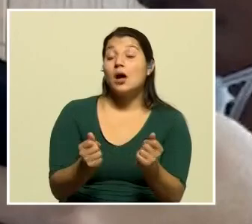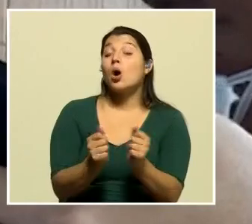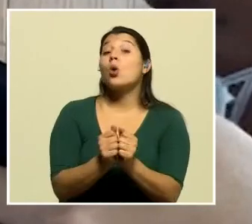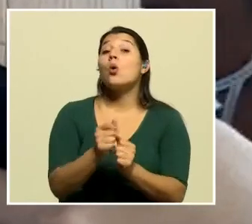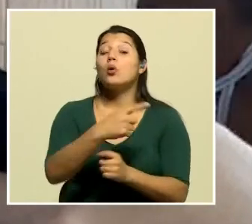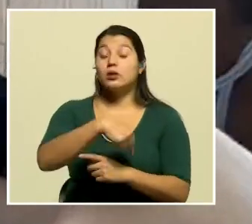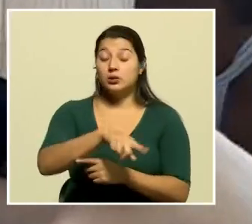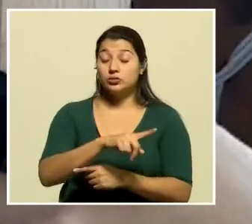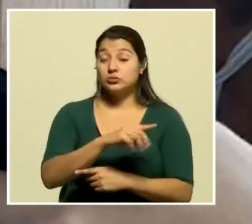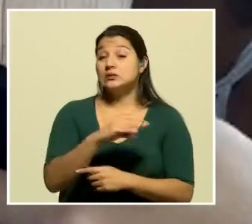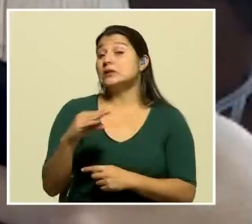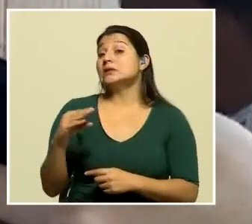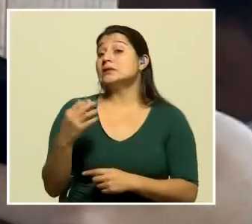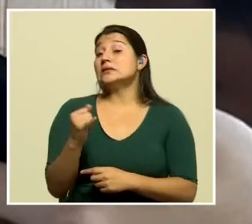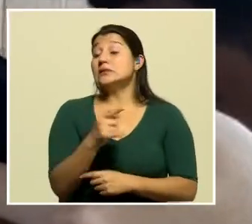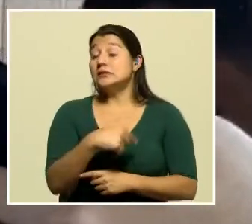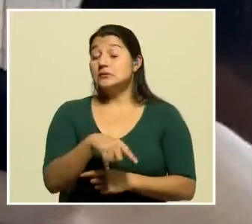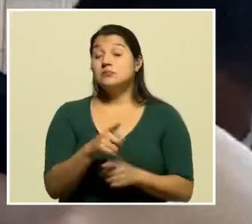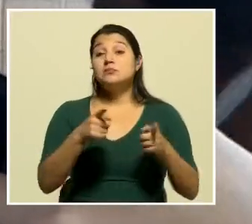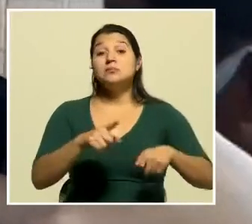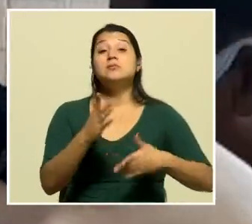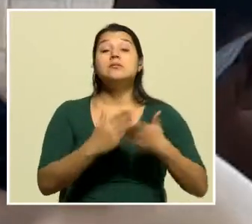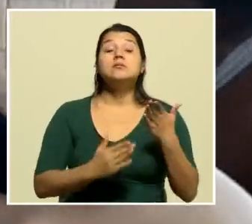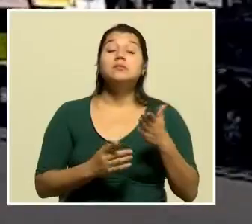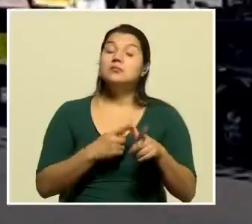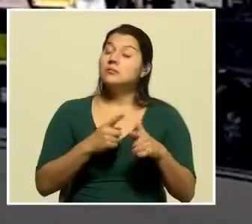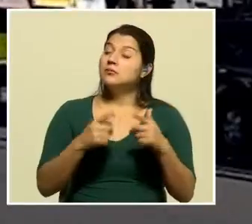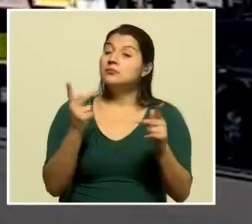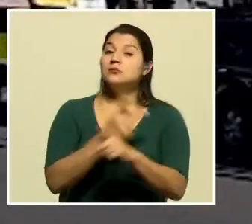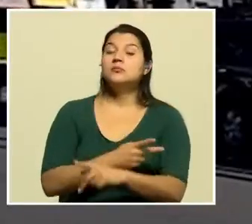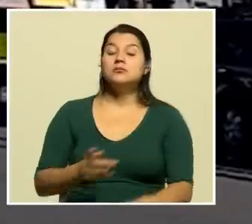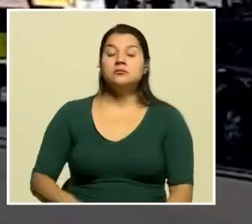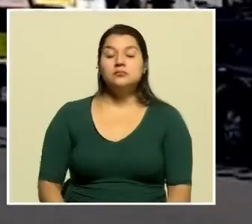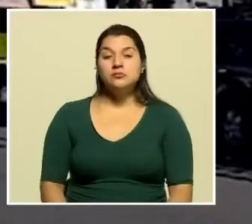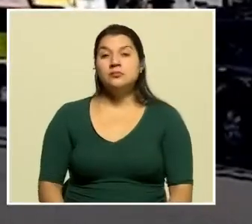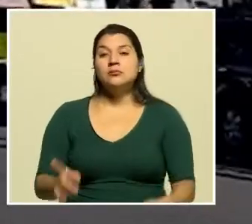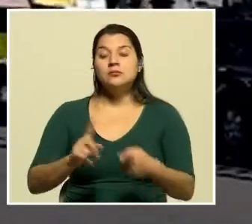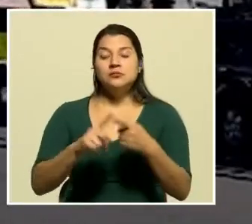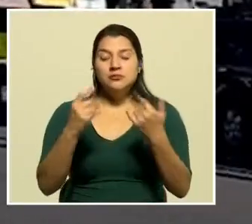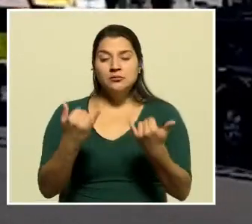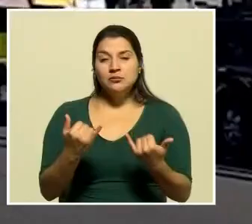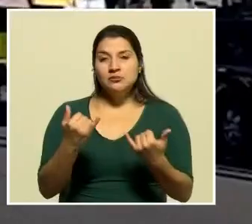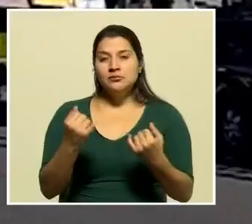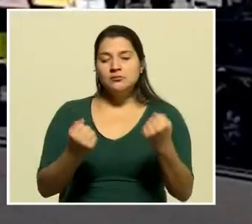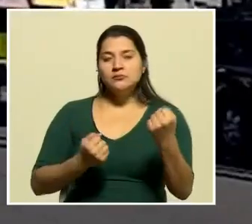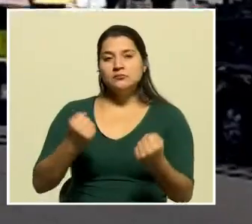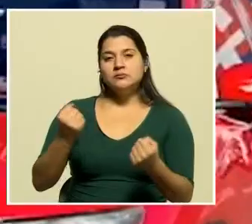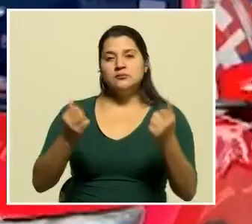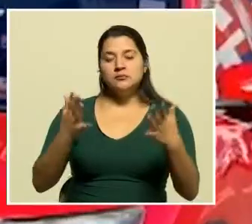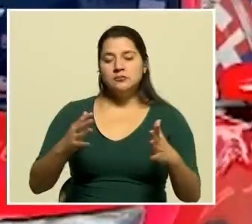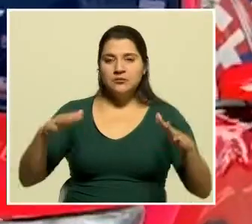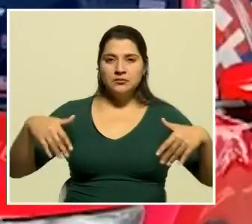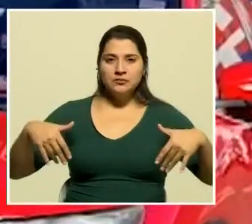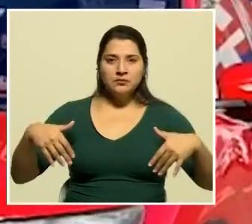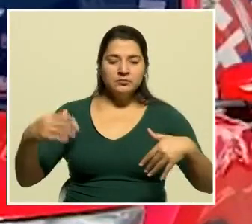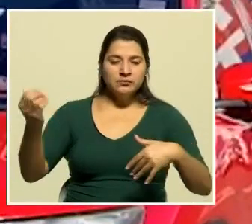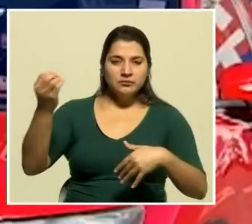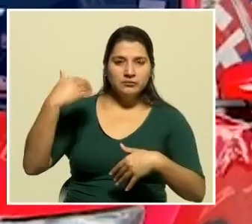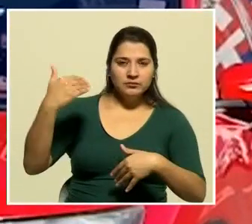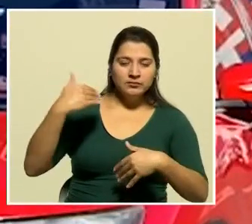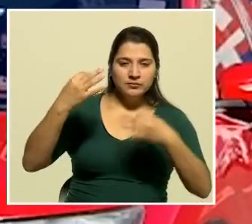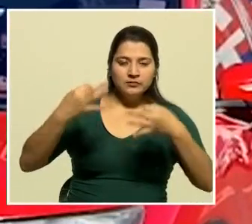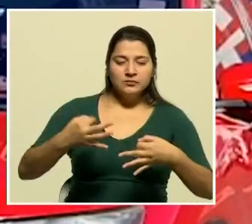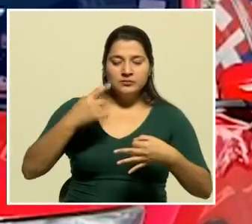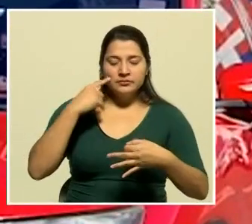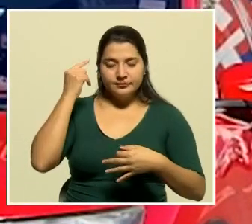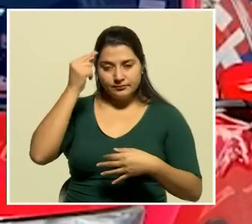si a ellos le pasa algo, esto aquí se va a poner peor. Hasta este momento los transportistas no han recibido ninguna comunicación por parte del gobierno